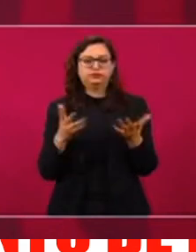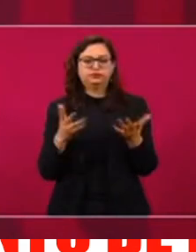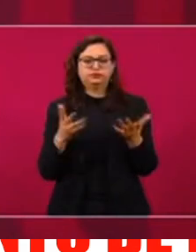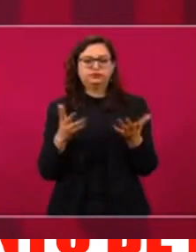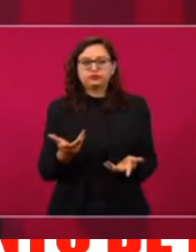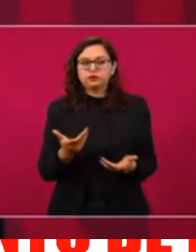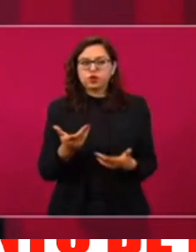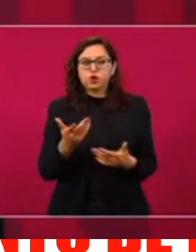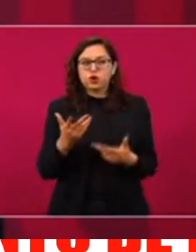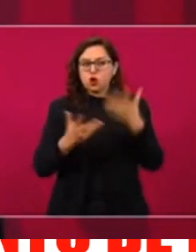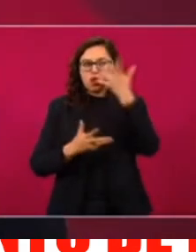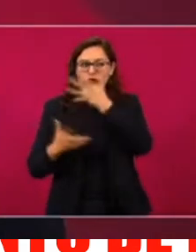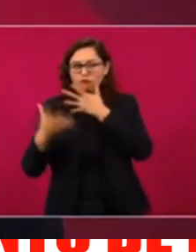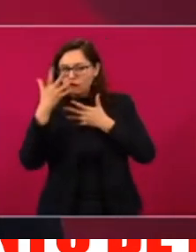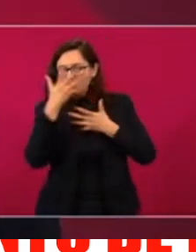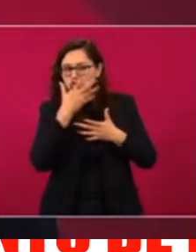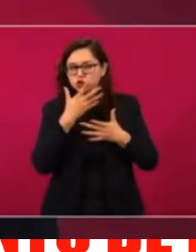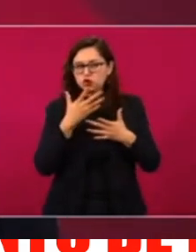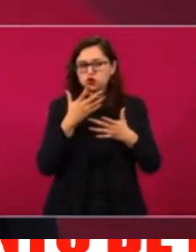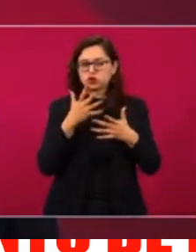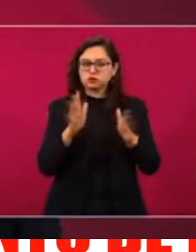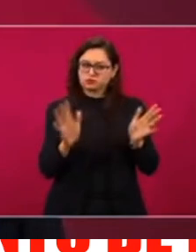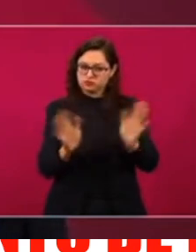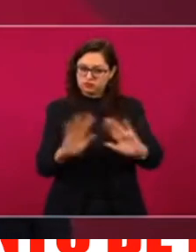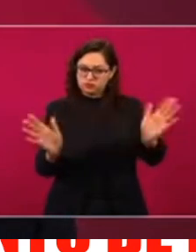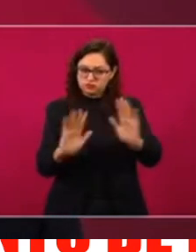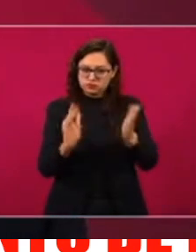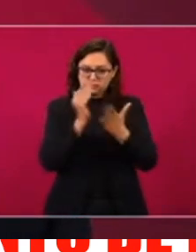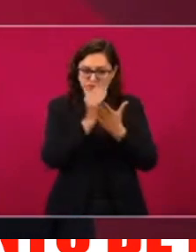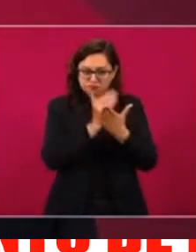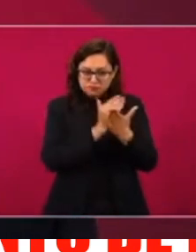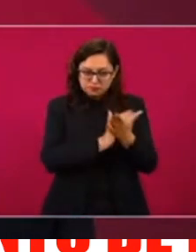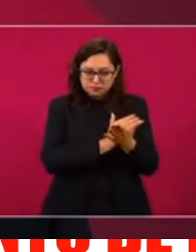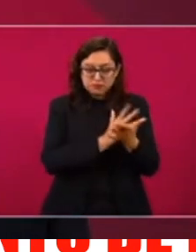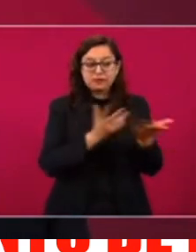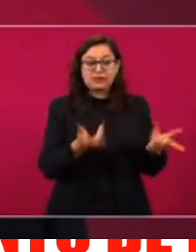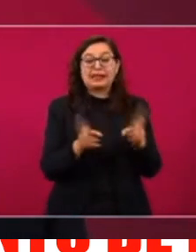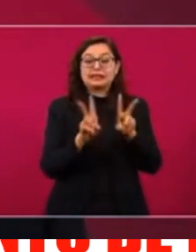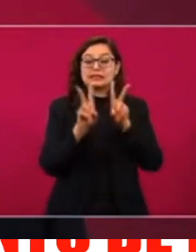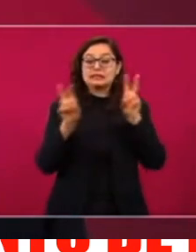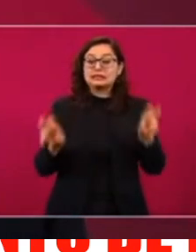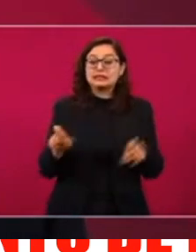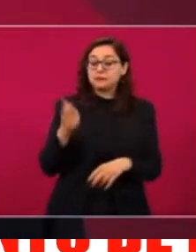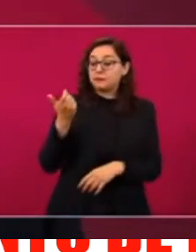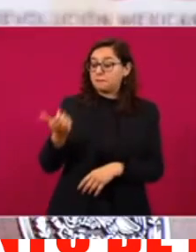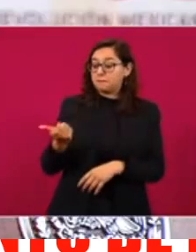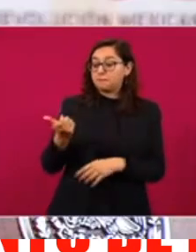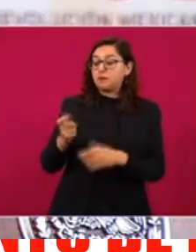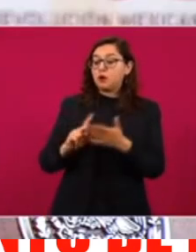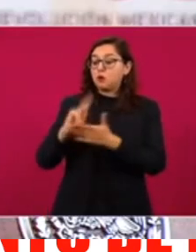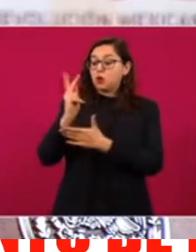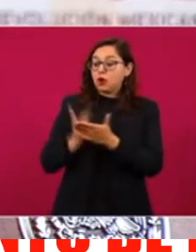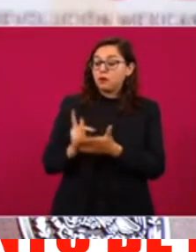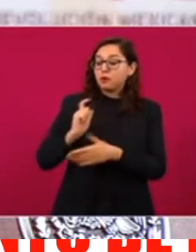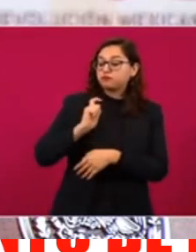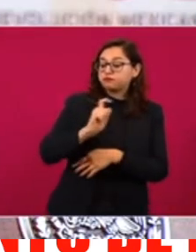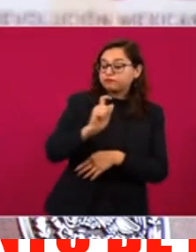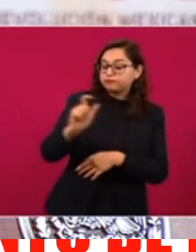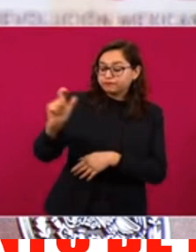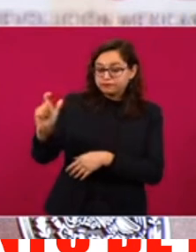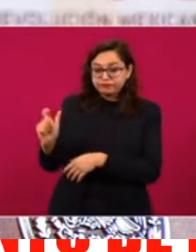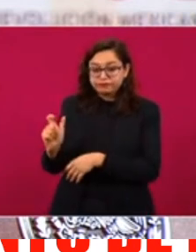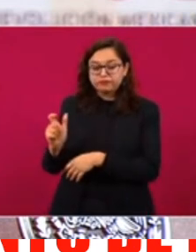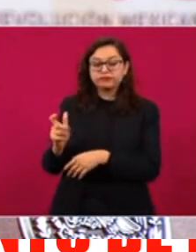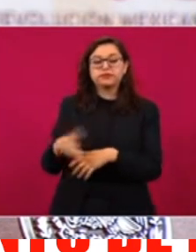ser muy claros. Por ejemplo, lo de la entrega de los recursos de los programas. Uh-huh.